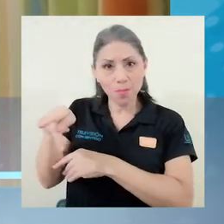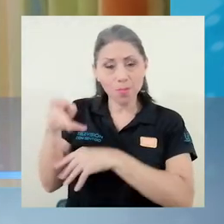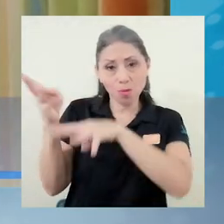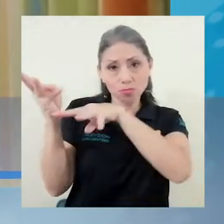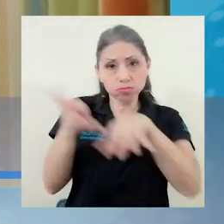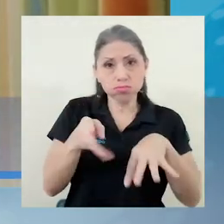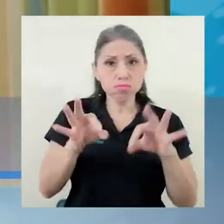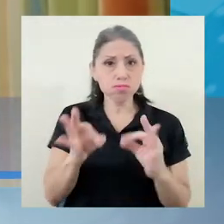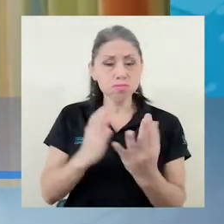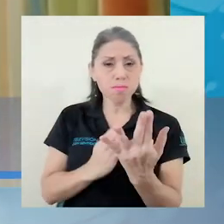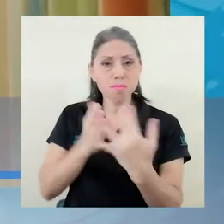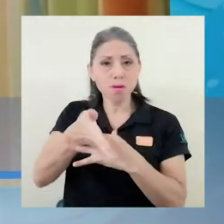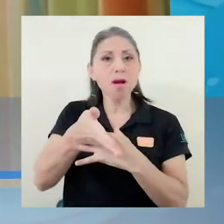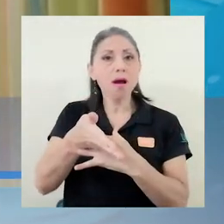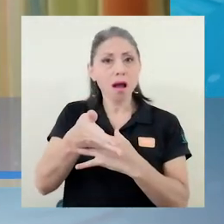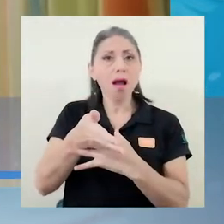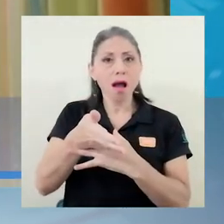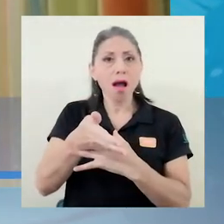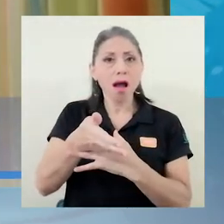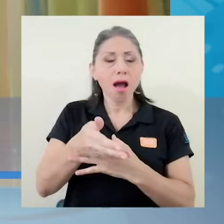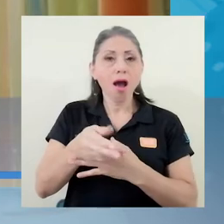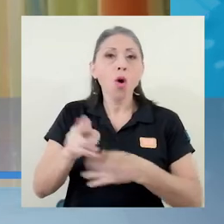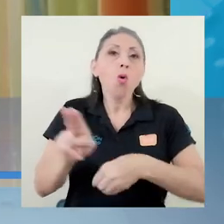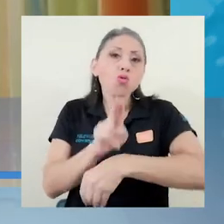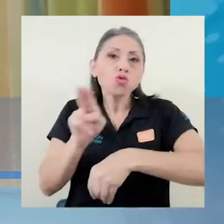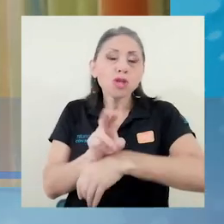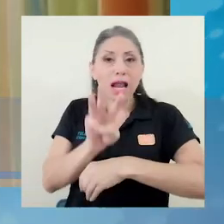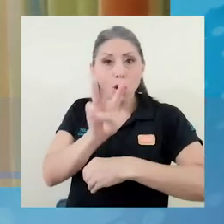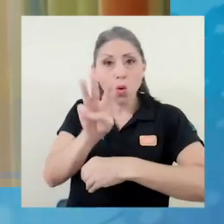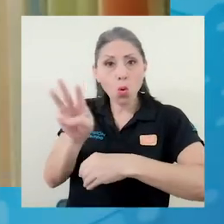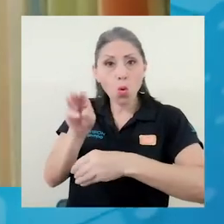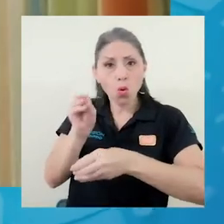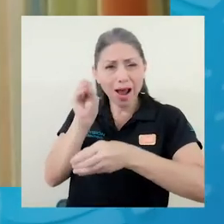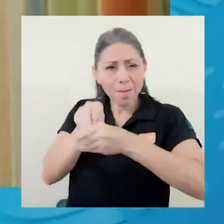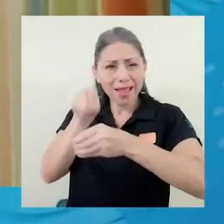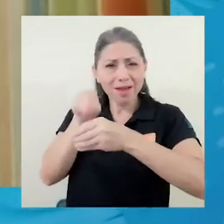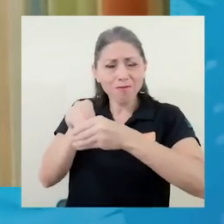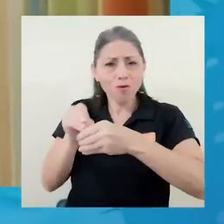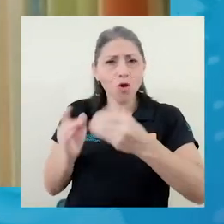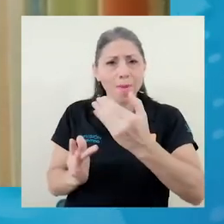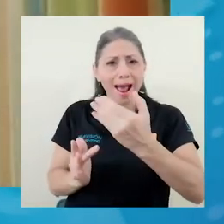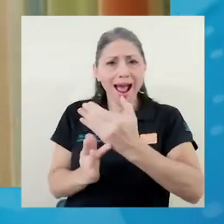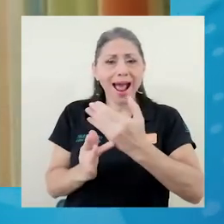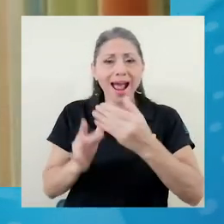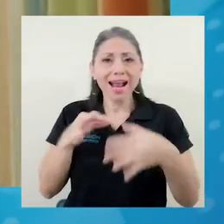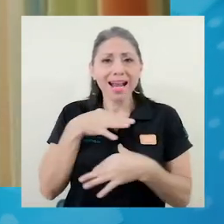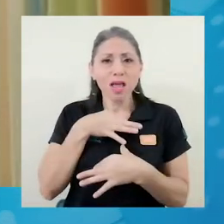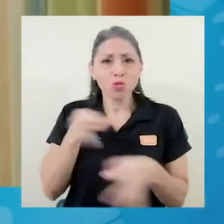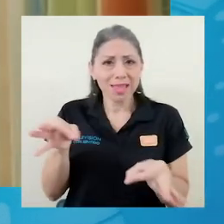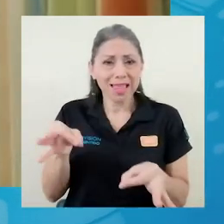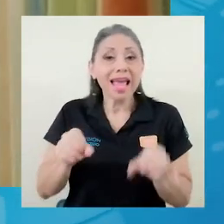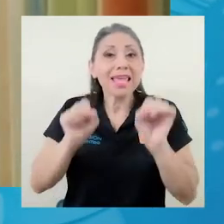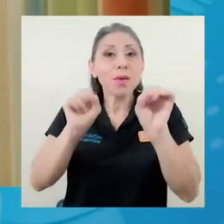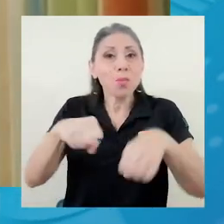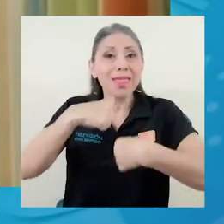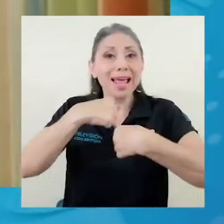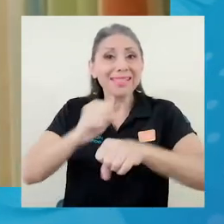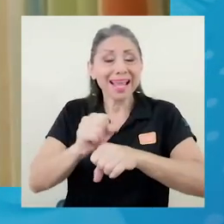fuera accesible, usar una plataforma que fuera gratuita, que hiciera aplicaciones